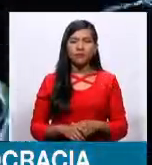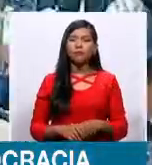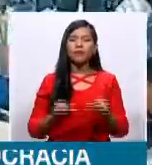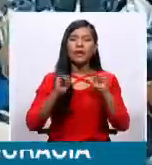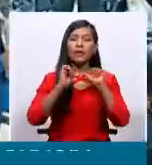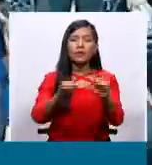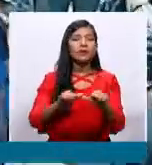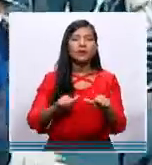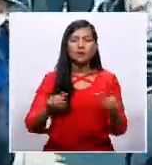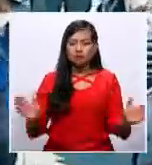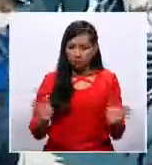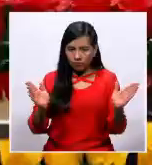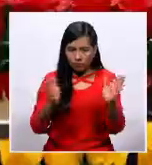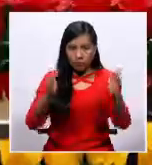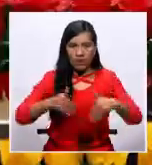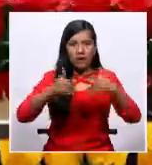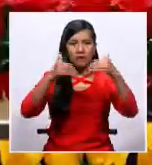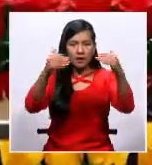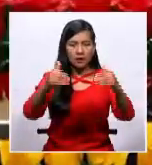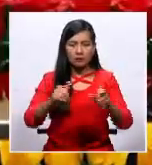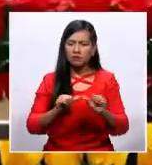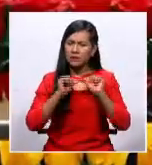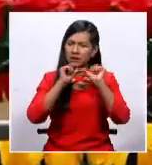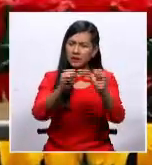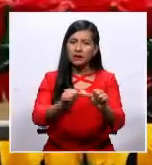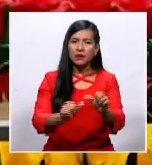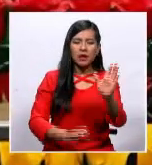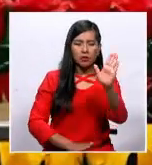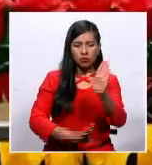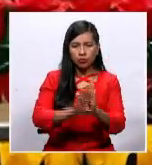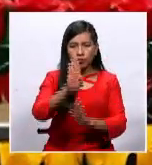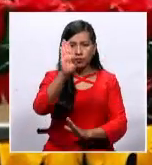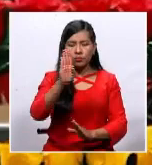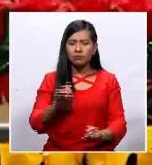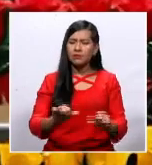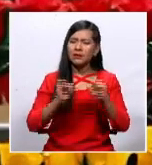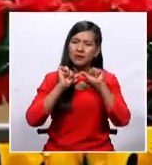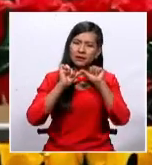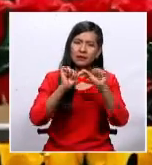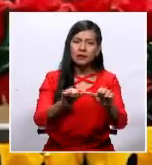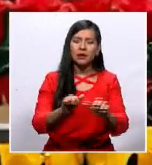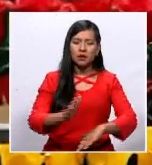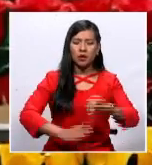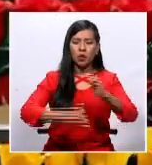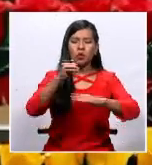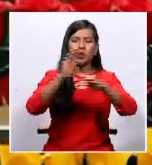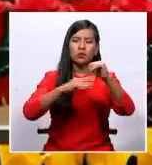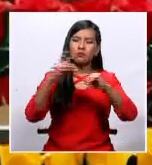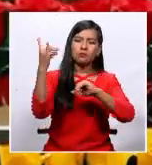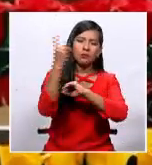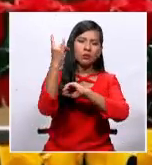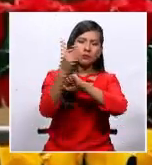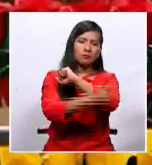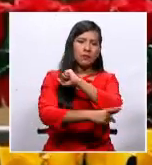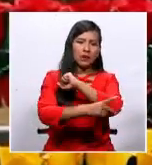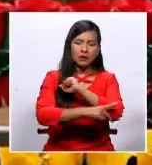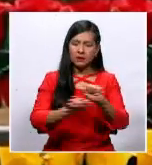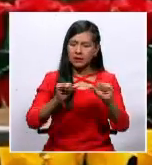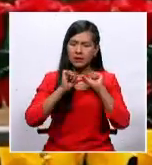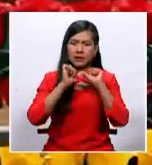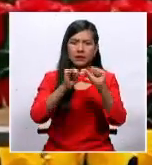Sigamos avanzando, sigamos creciendo, sigamos reconstruyendo nuestra patria y sigamos